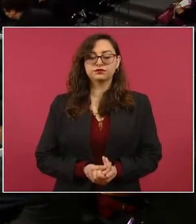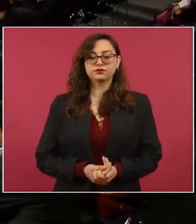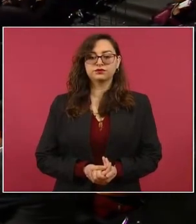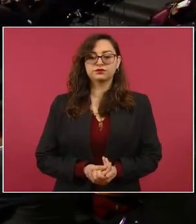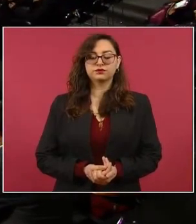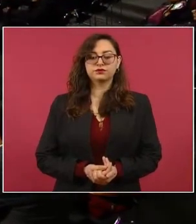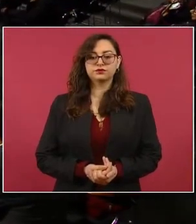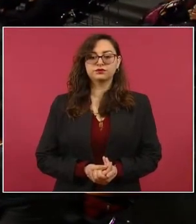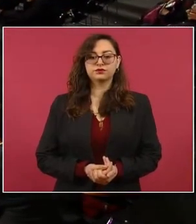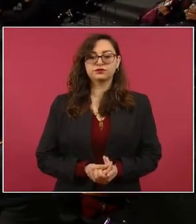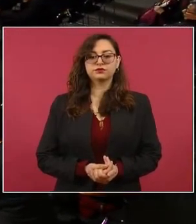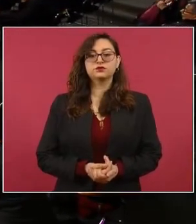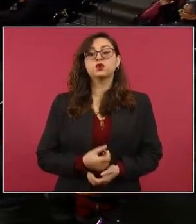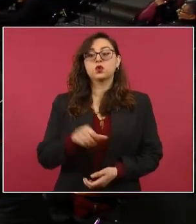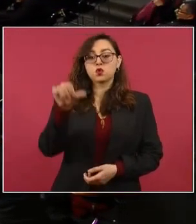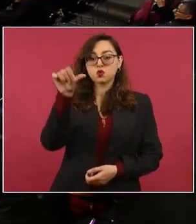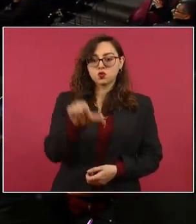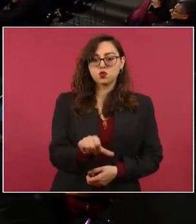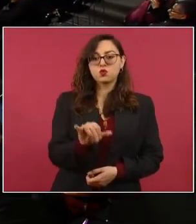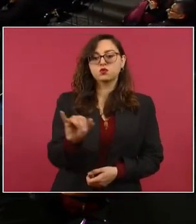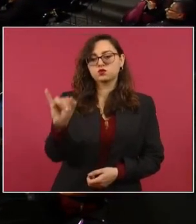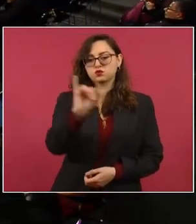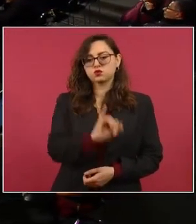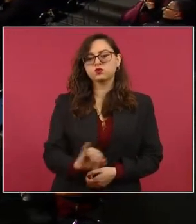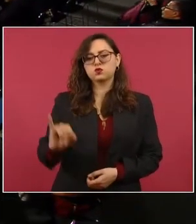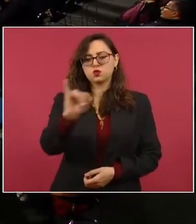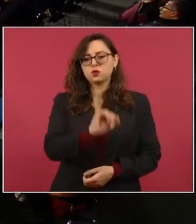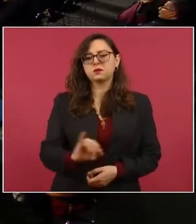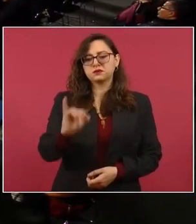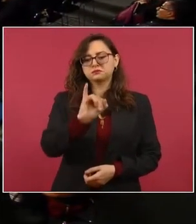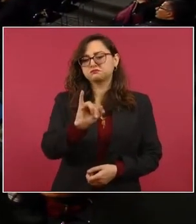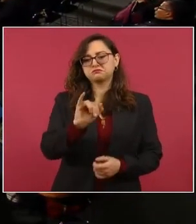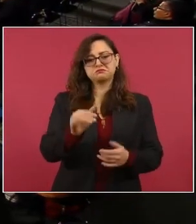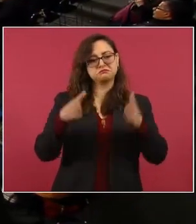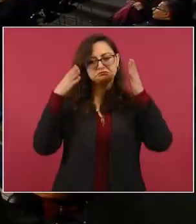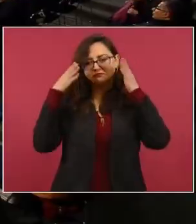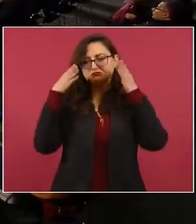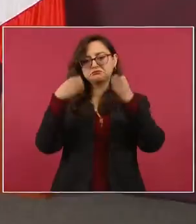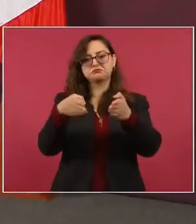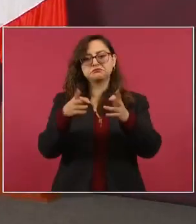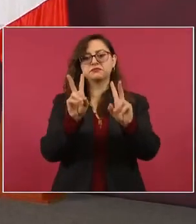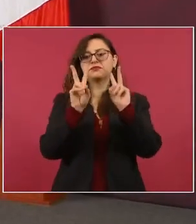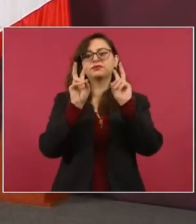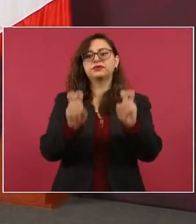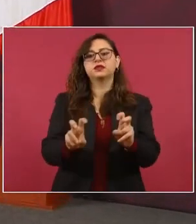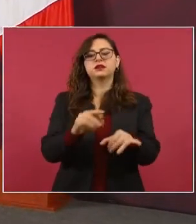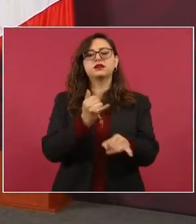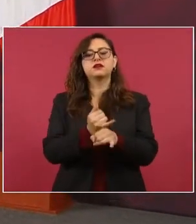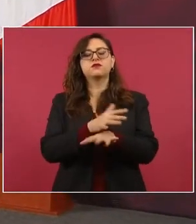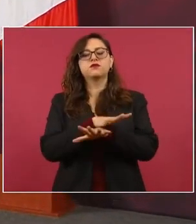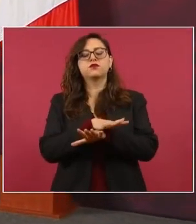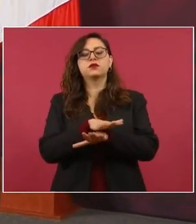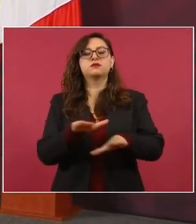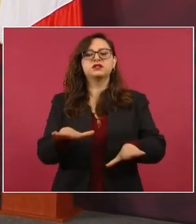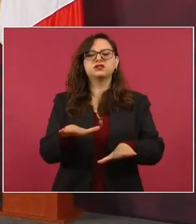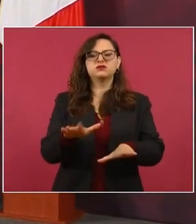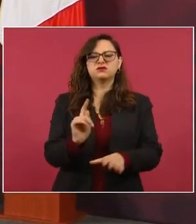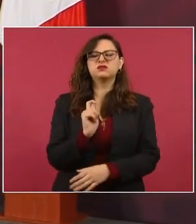vamos a dedicarlo, como lo hacemos, a informar sobre el